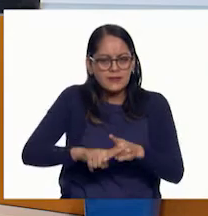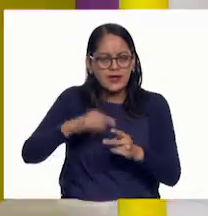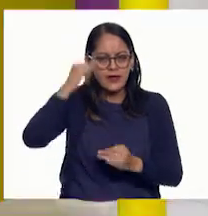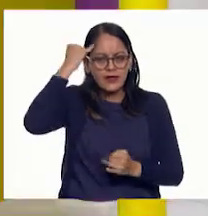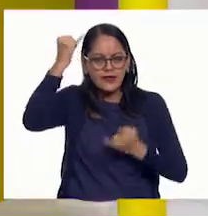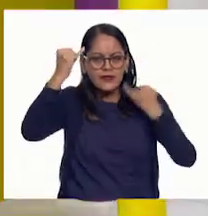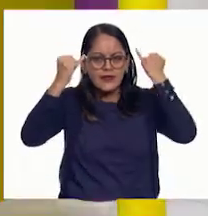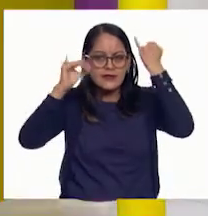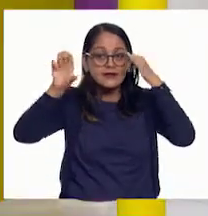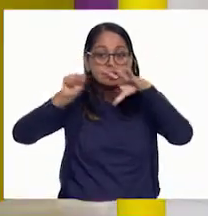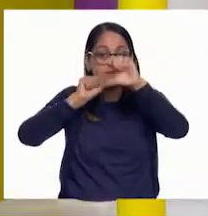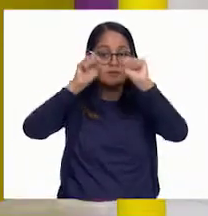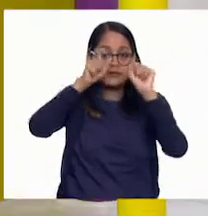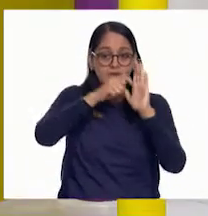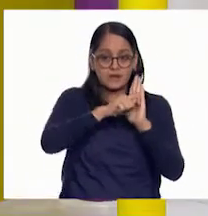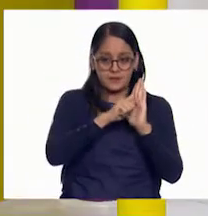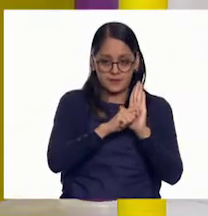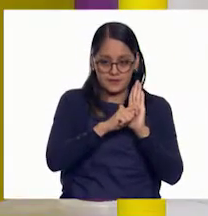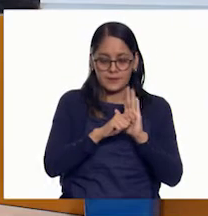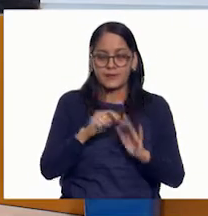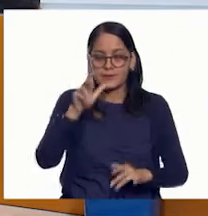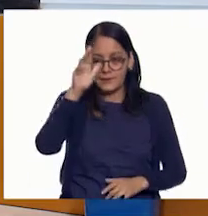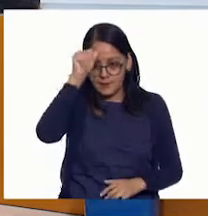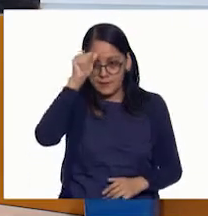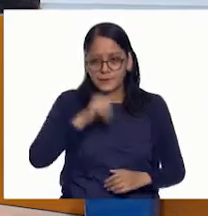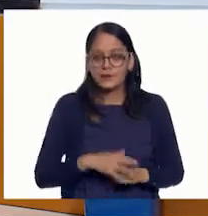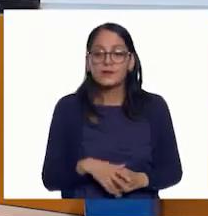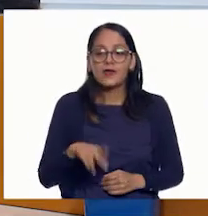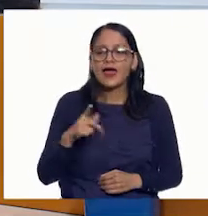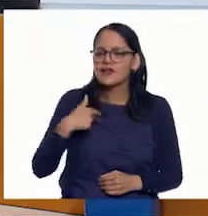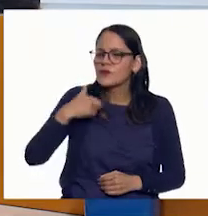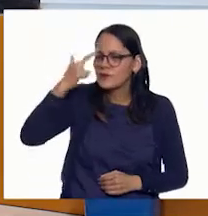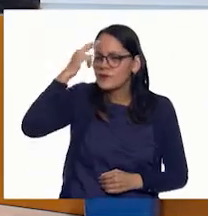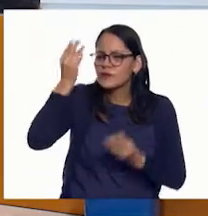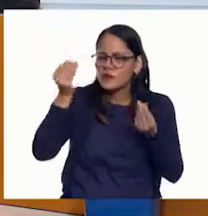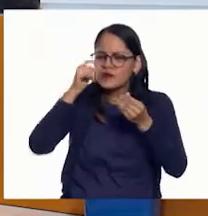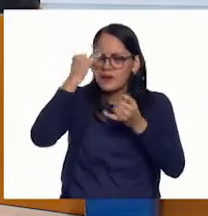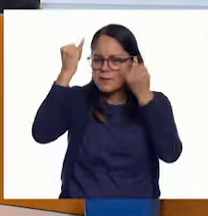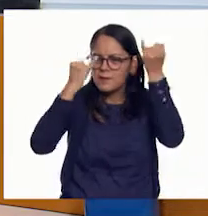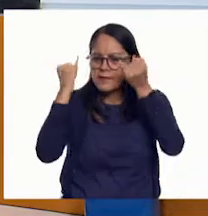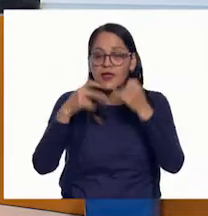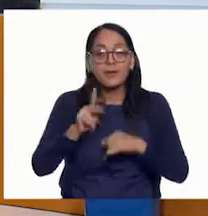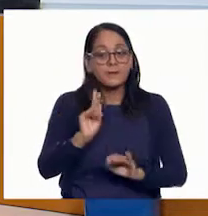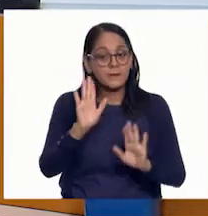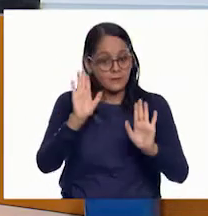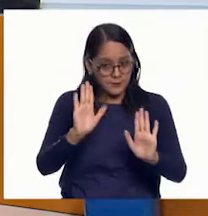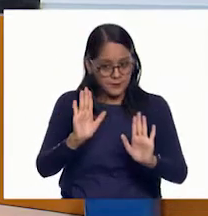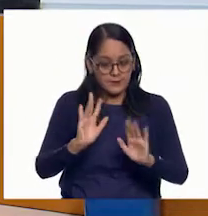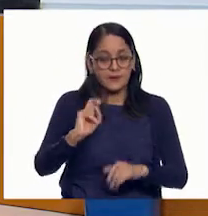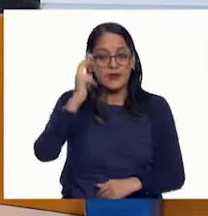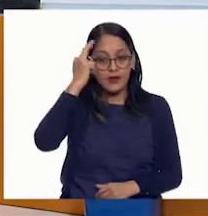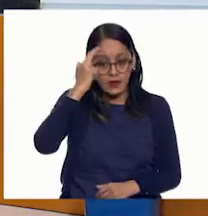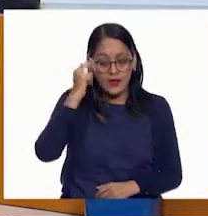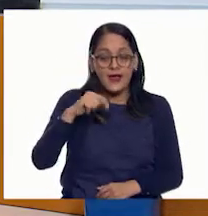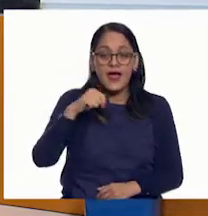acuerdo muchísimas ideas de Caperucita. Pero recuerden que aquí no vamos a